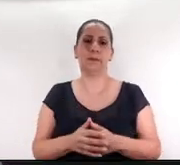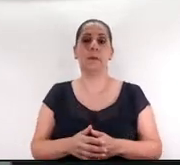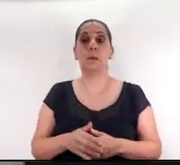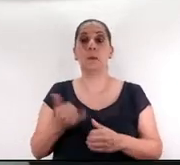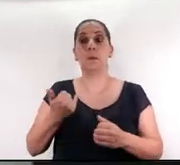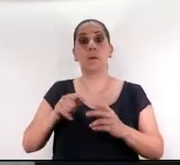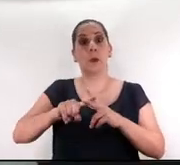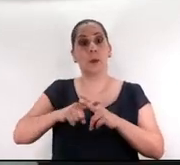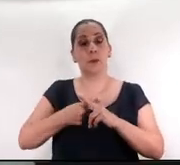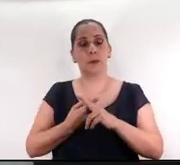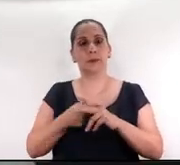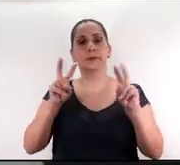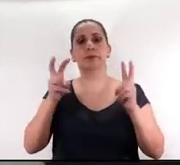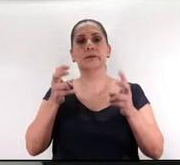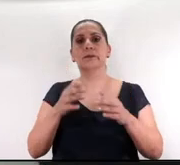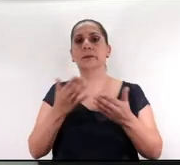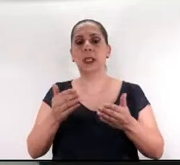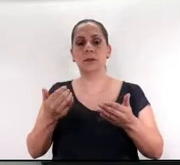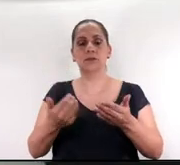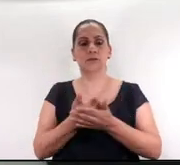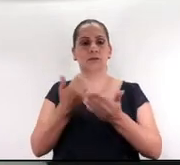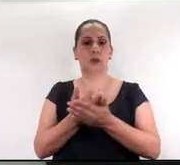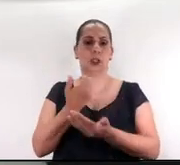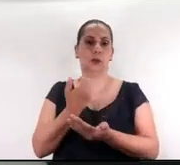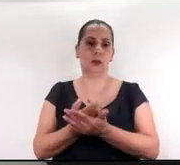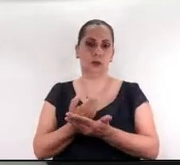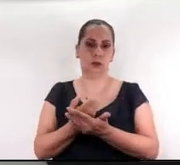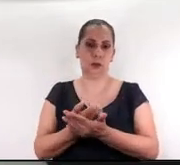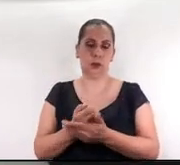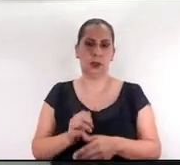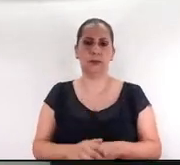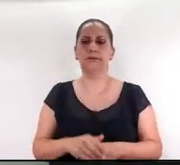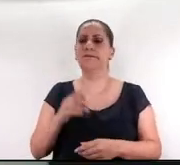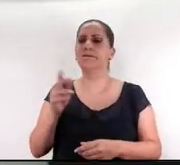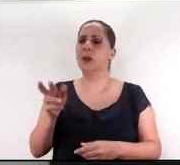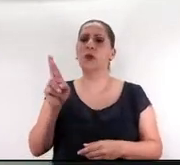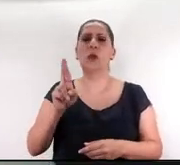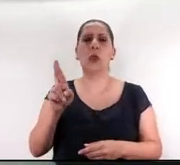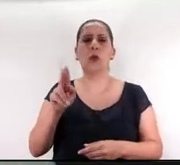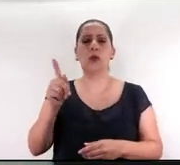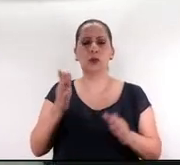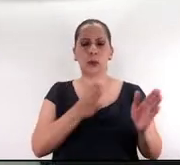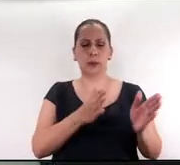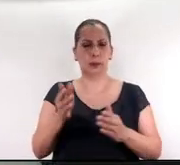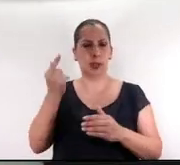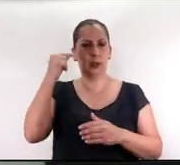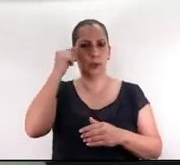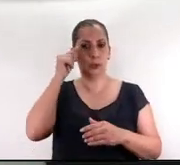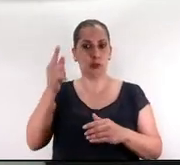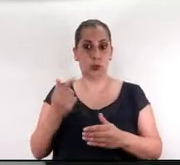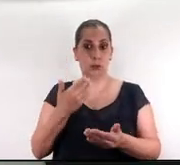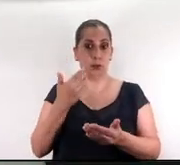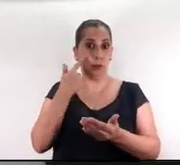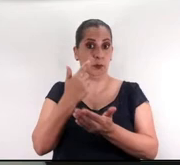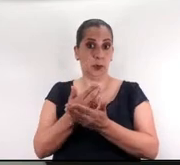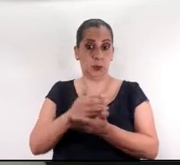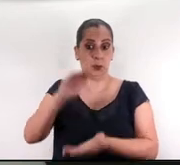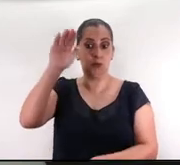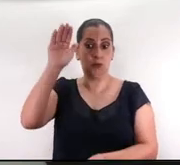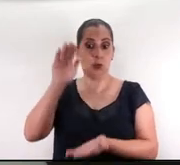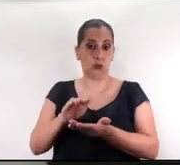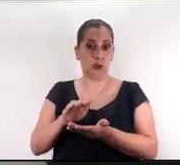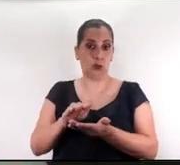vamos a comenzar con el tema de la reactivación económica. Don Rodolfo, en su plan de gobierno usted propone la reducción de